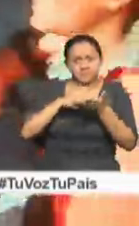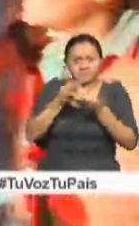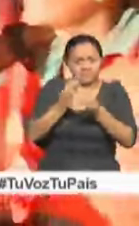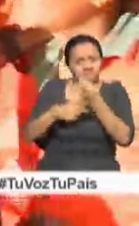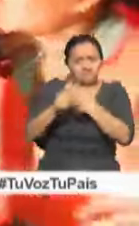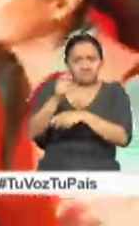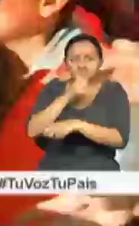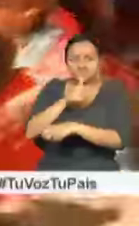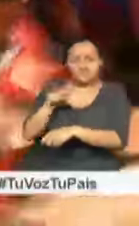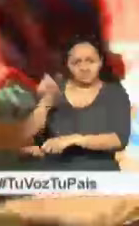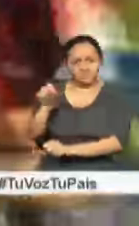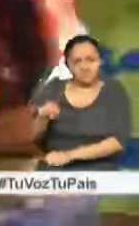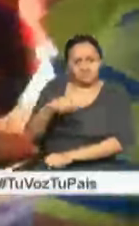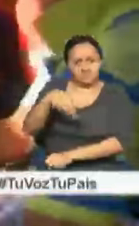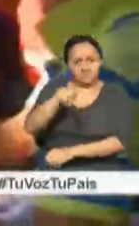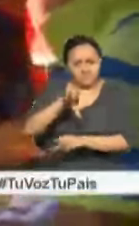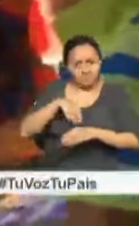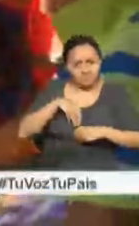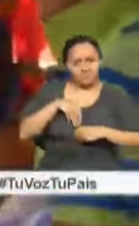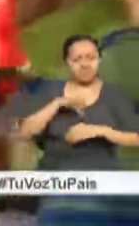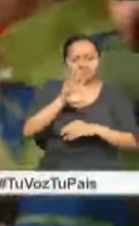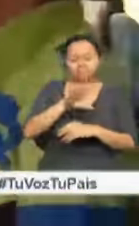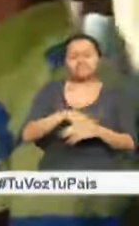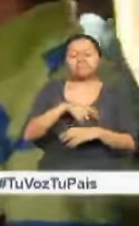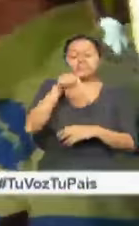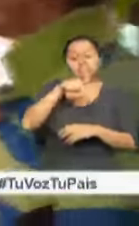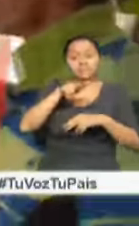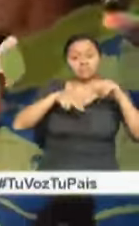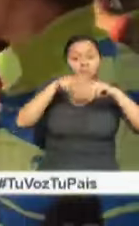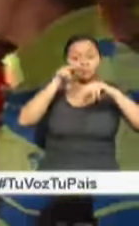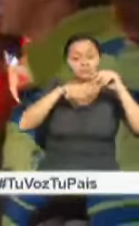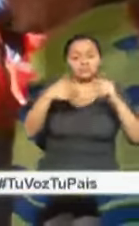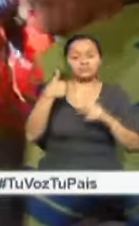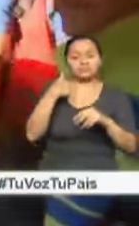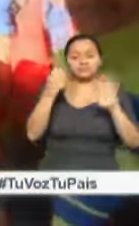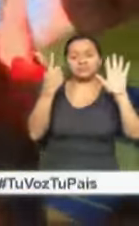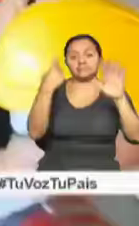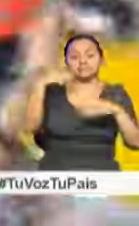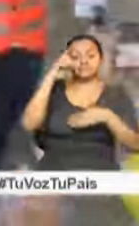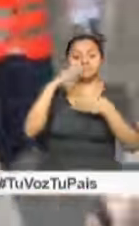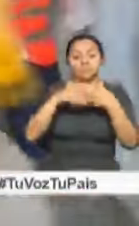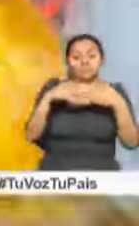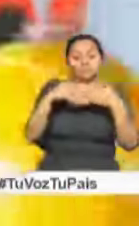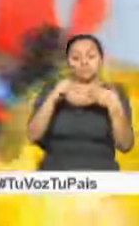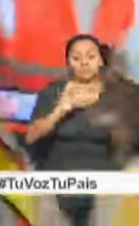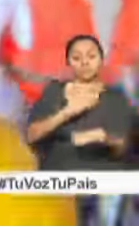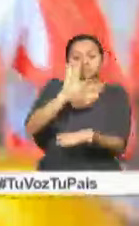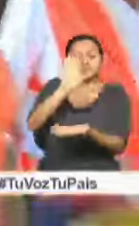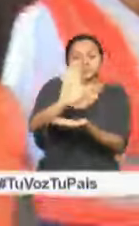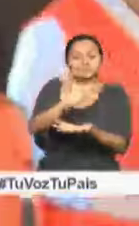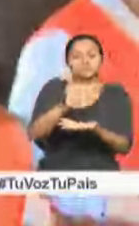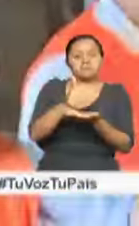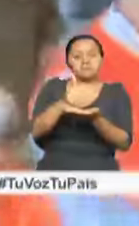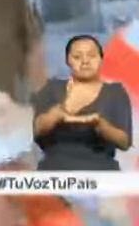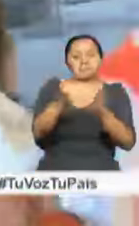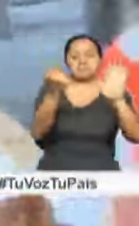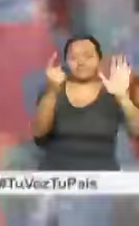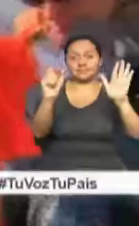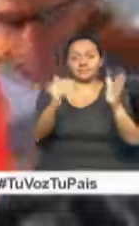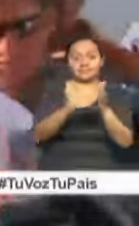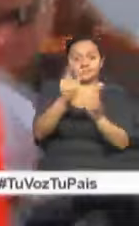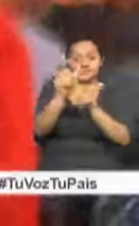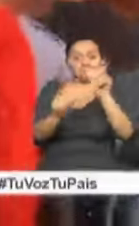construcción, el gobierno nacional invierte más de 6 millones de dólares para beneficiar directamente a 60 mil personas. La entrega del